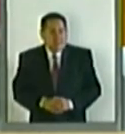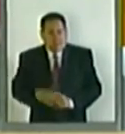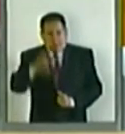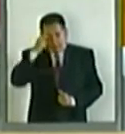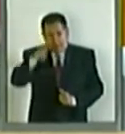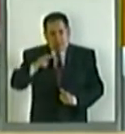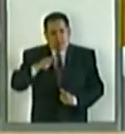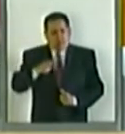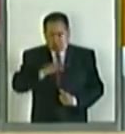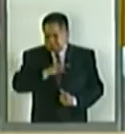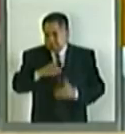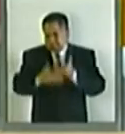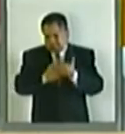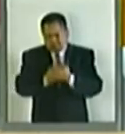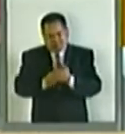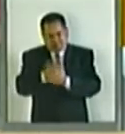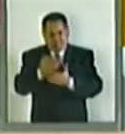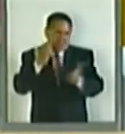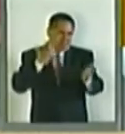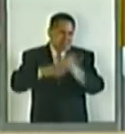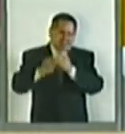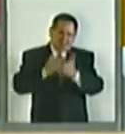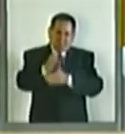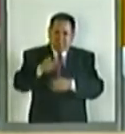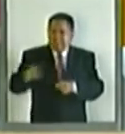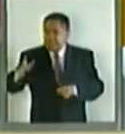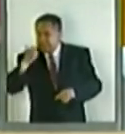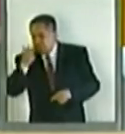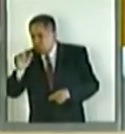México va a salir adelante, sea su intención o no,